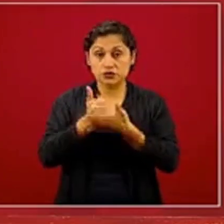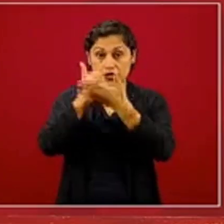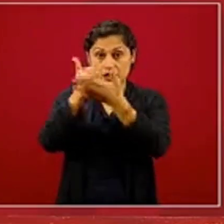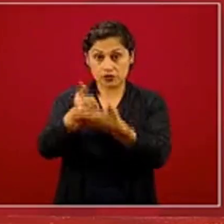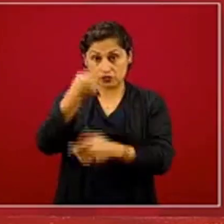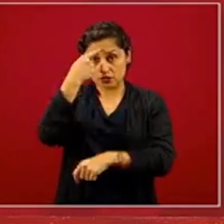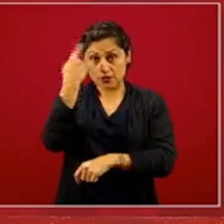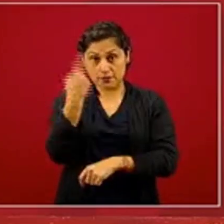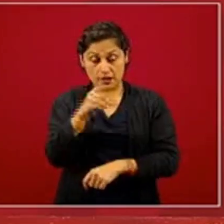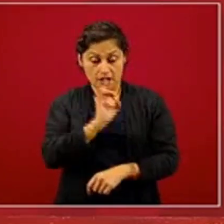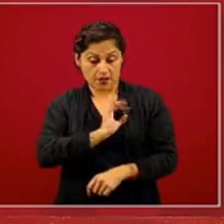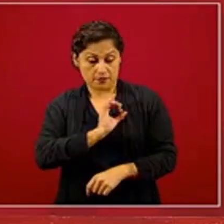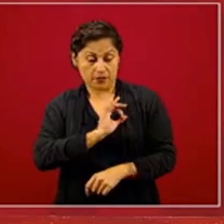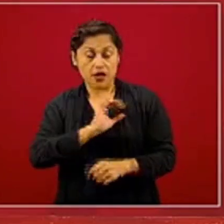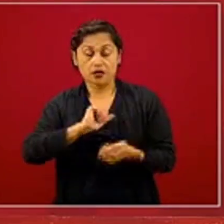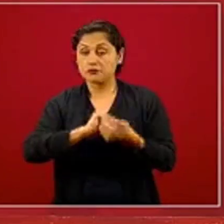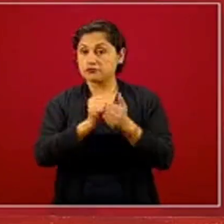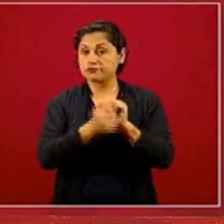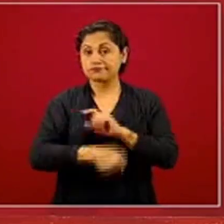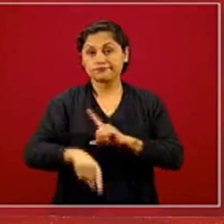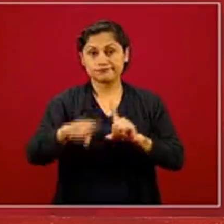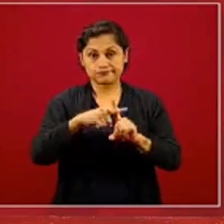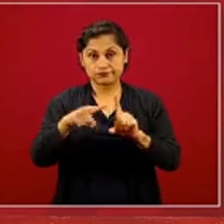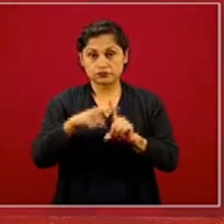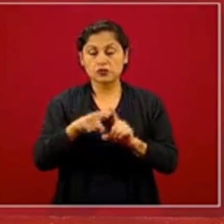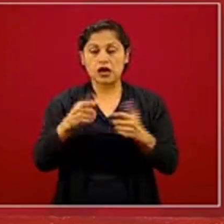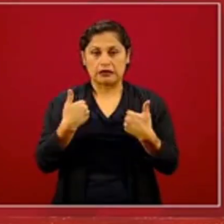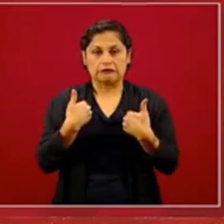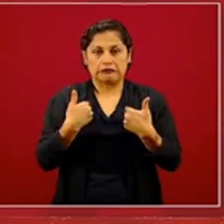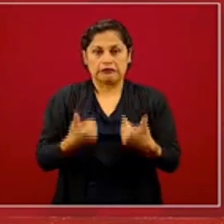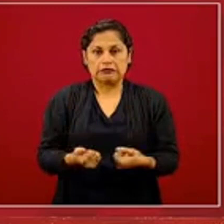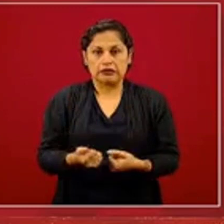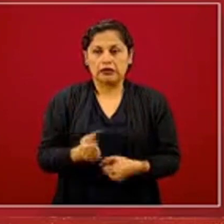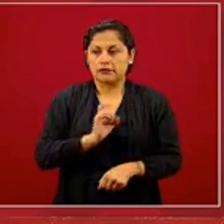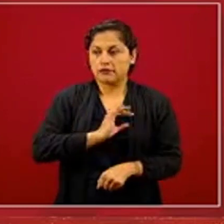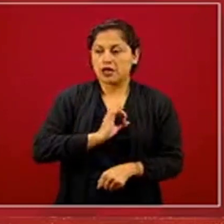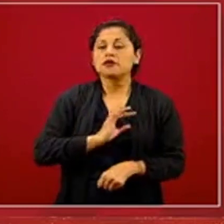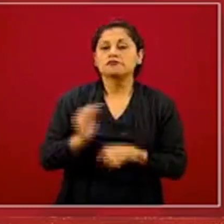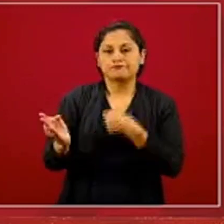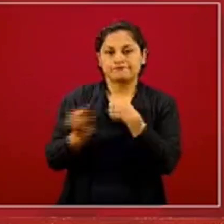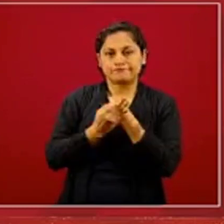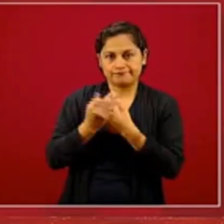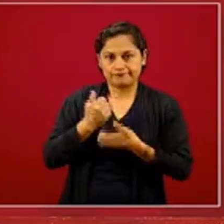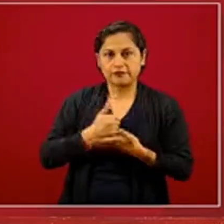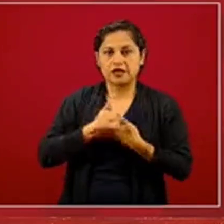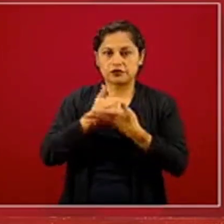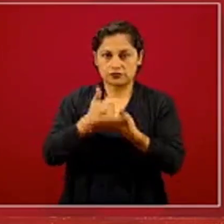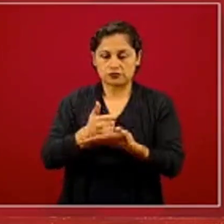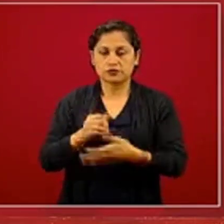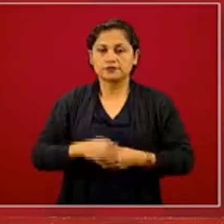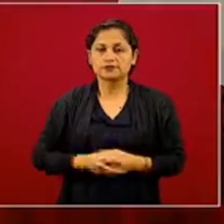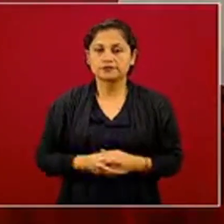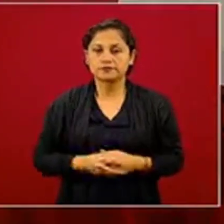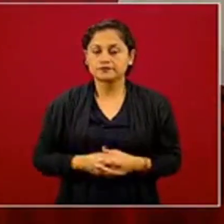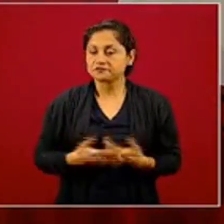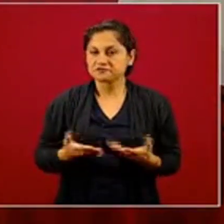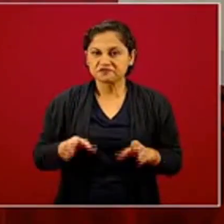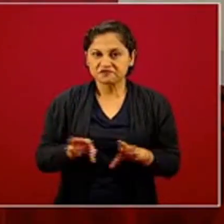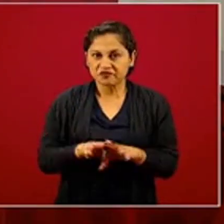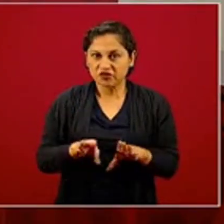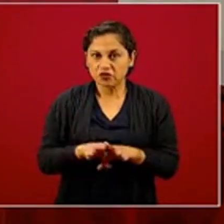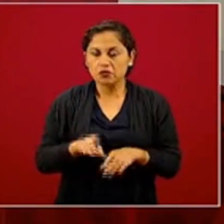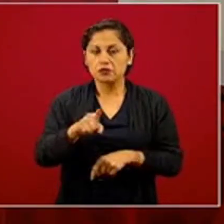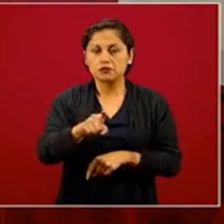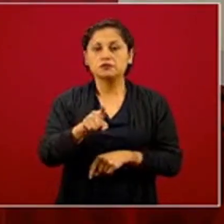orientar positivamente el miedo como una reacción de protección es tener claro que la enfermedad no se